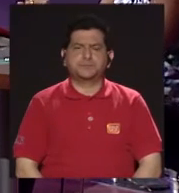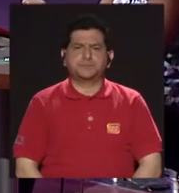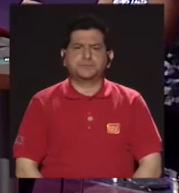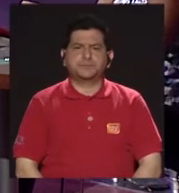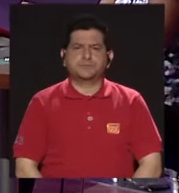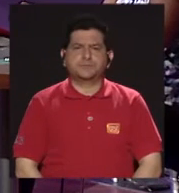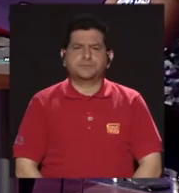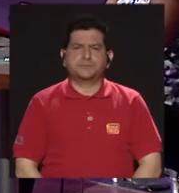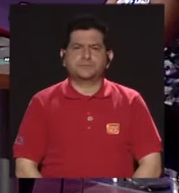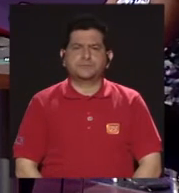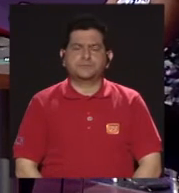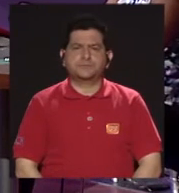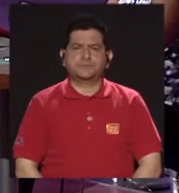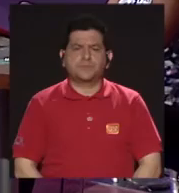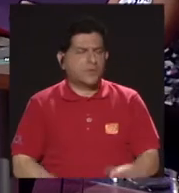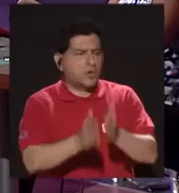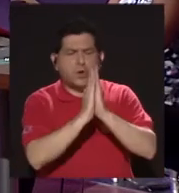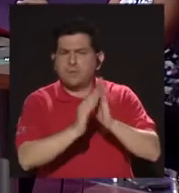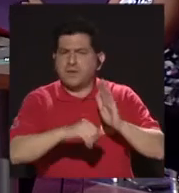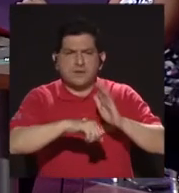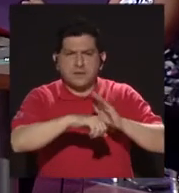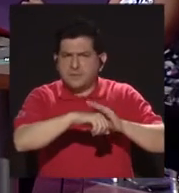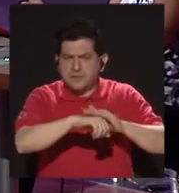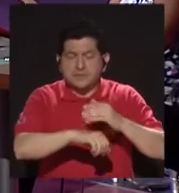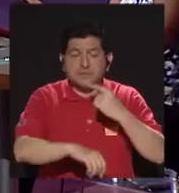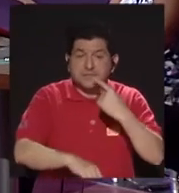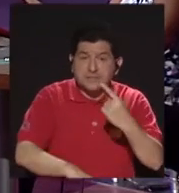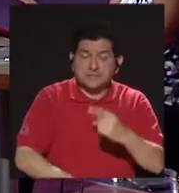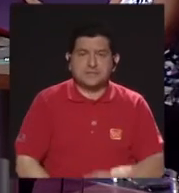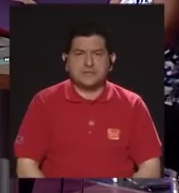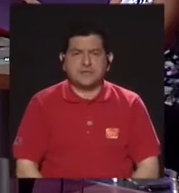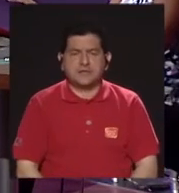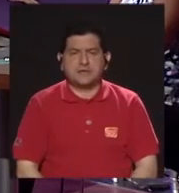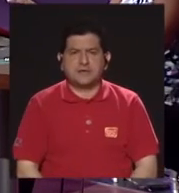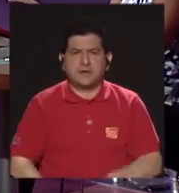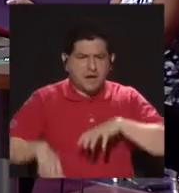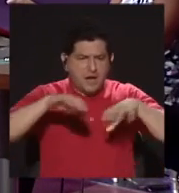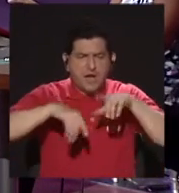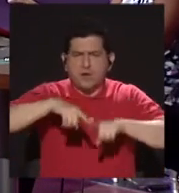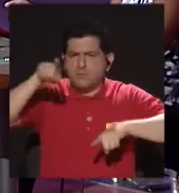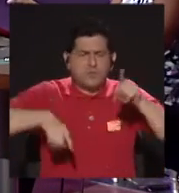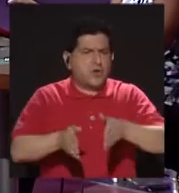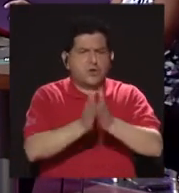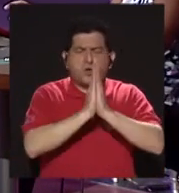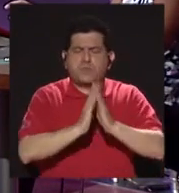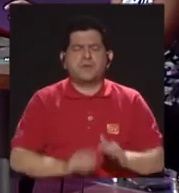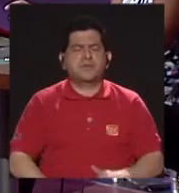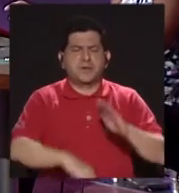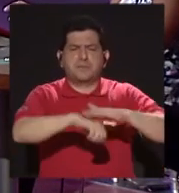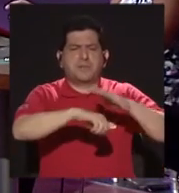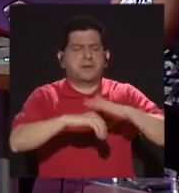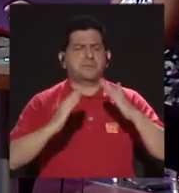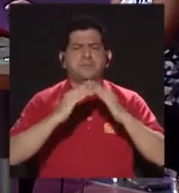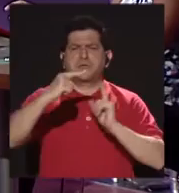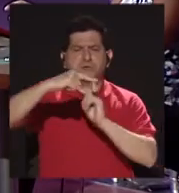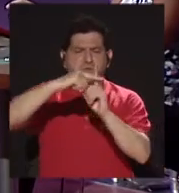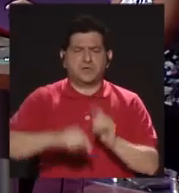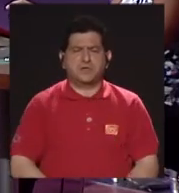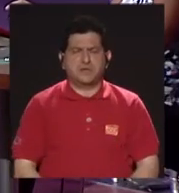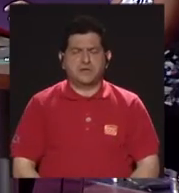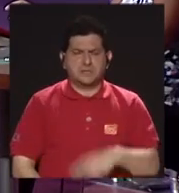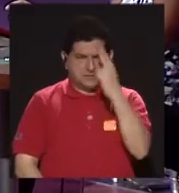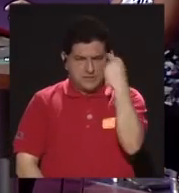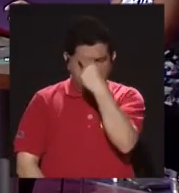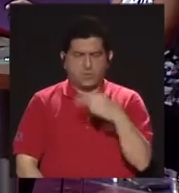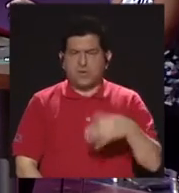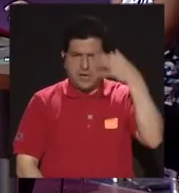no debe de pedirle permiso dice que el momento diversidad no tiene que pedirle permiso a la iglesia para nada el s católica nunca